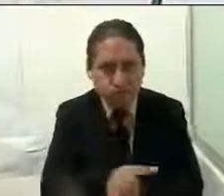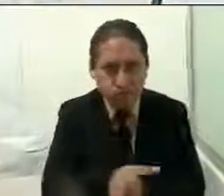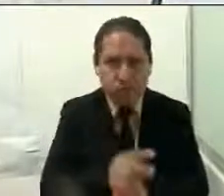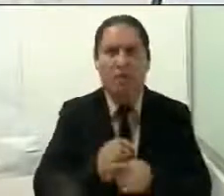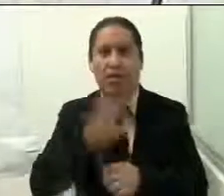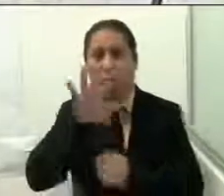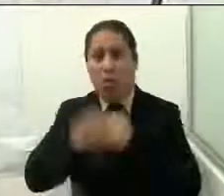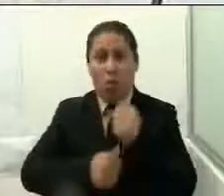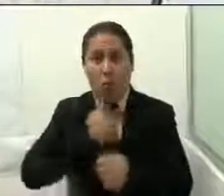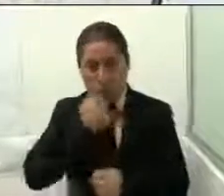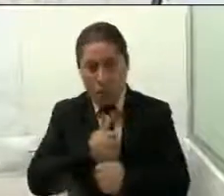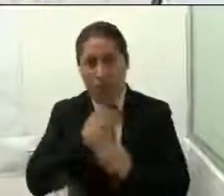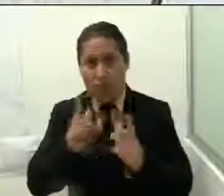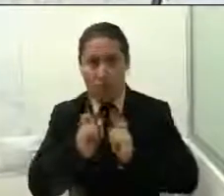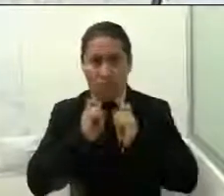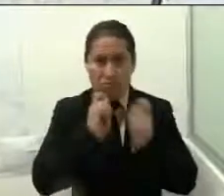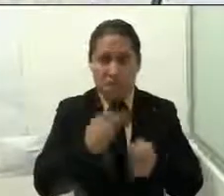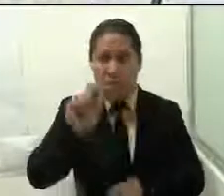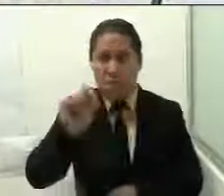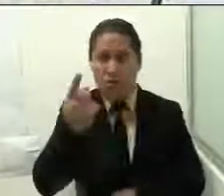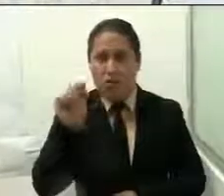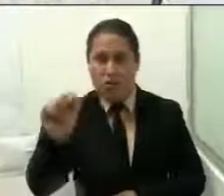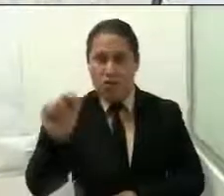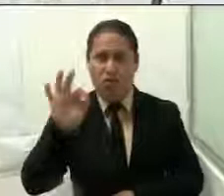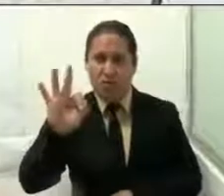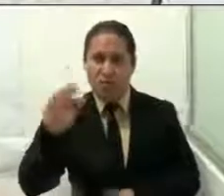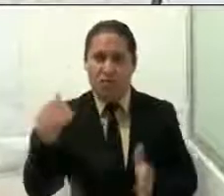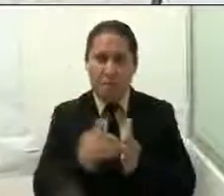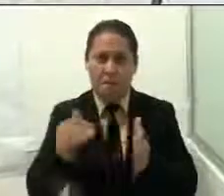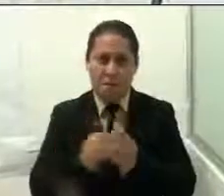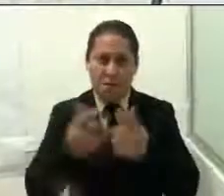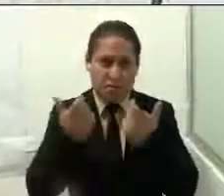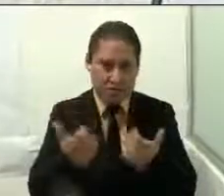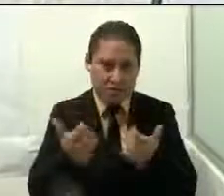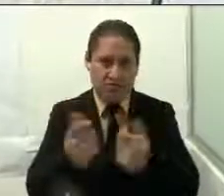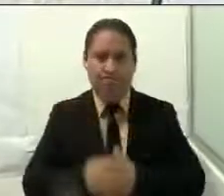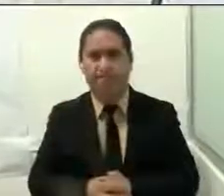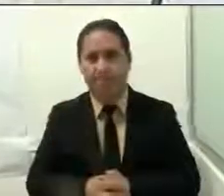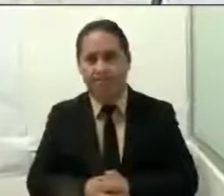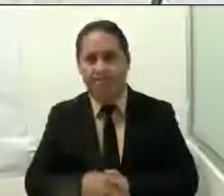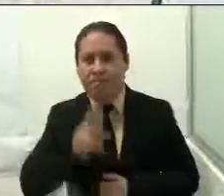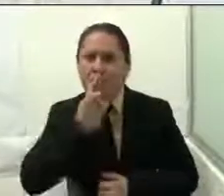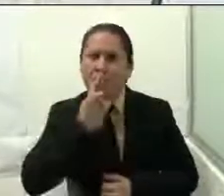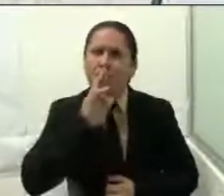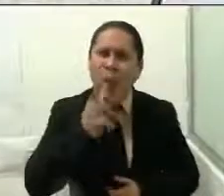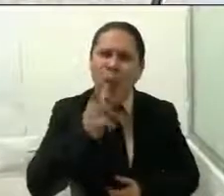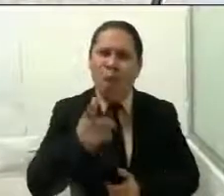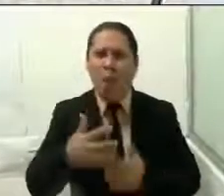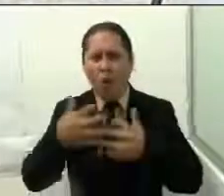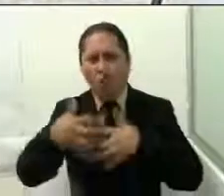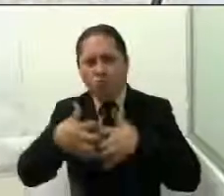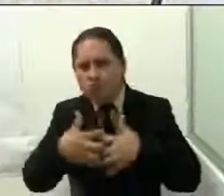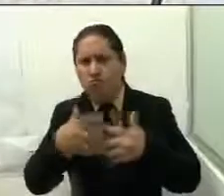años se destinaron 21.3 millones de pesos para mejorar las unidades de riego